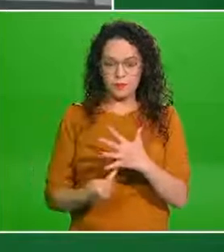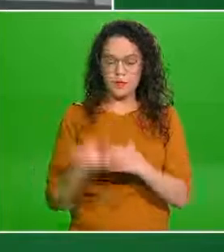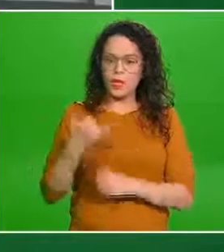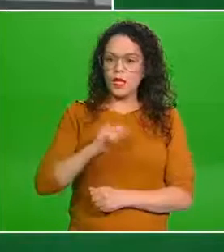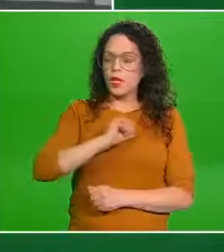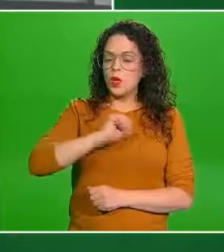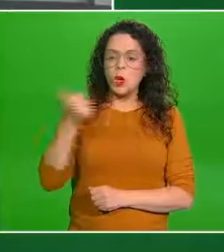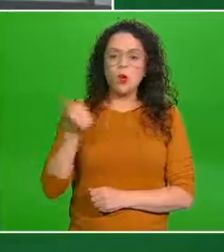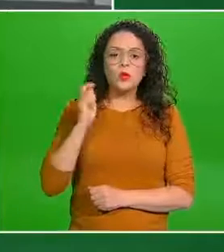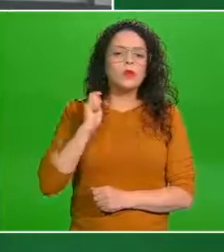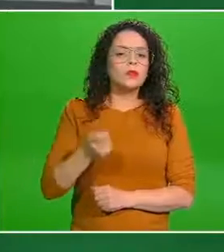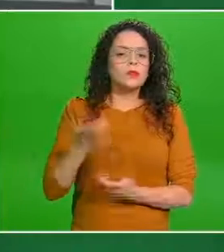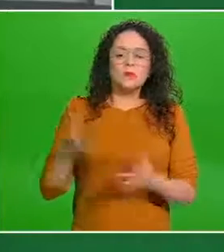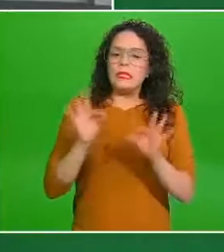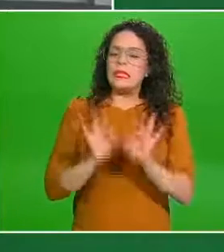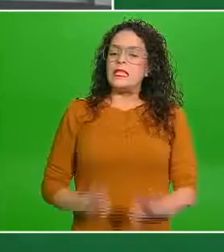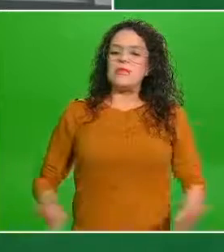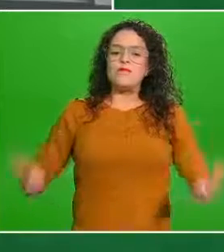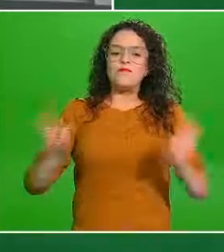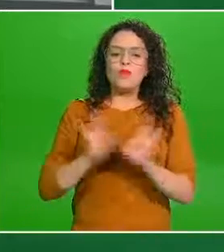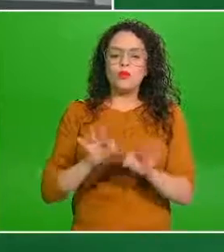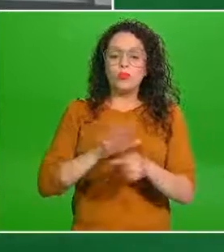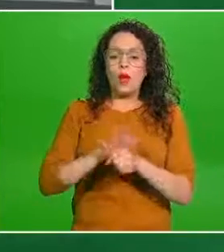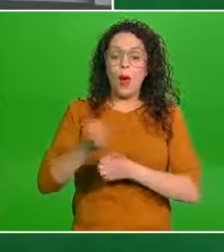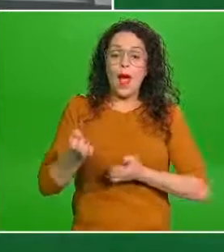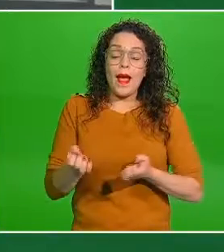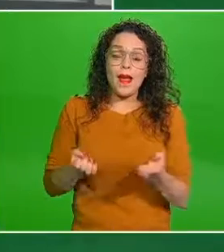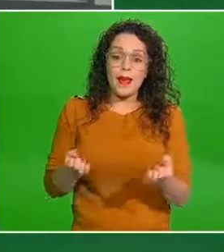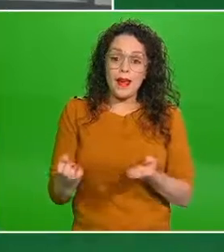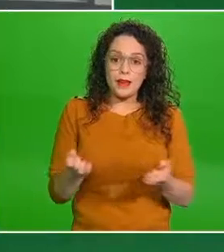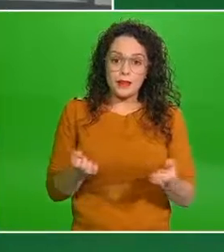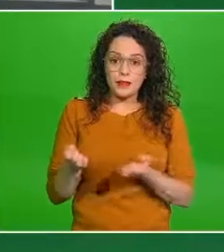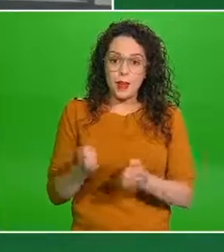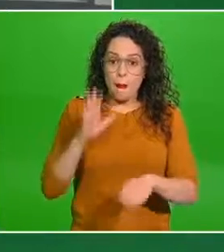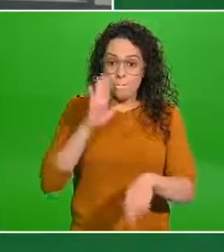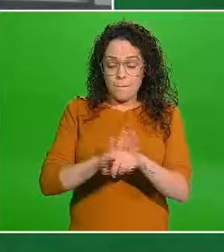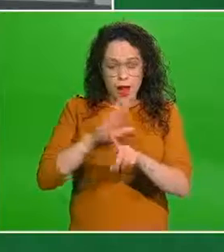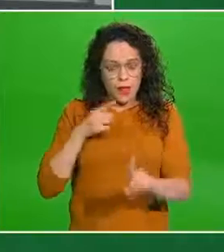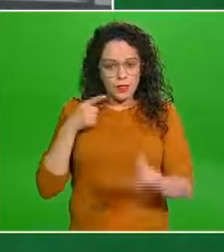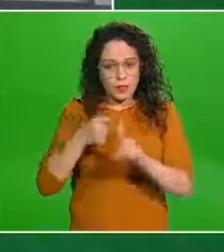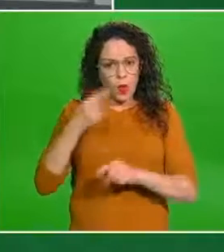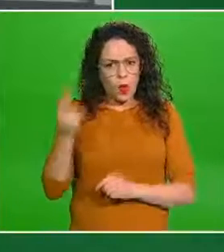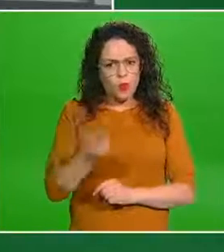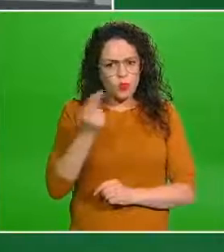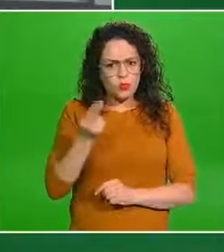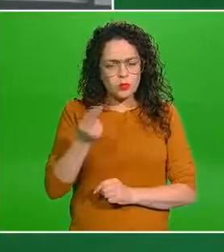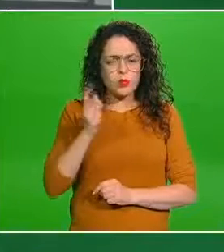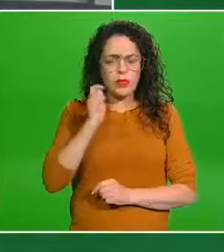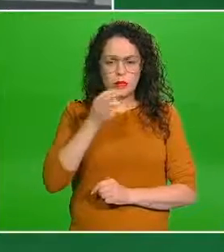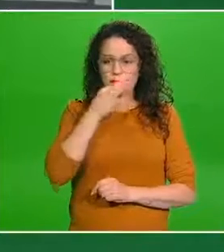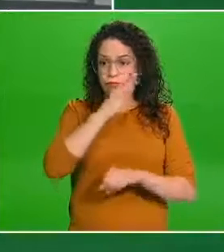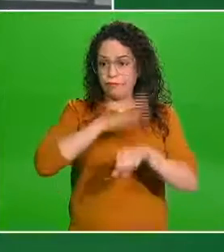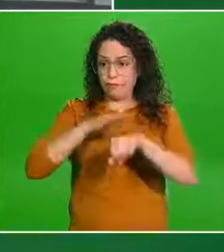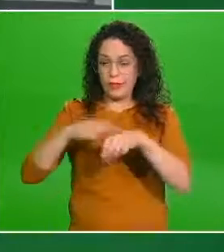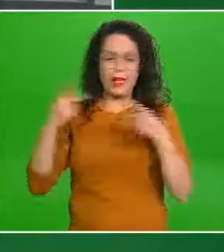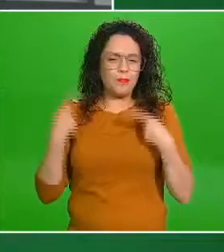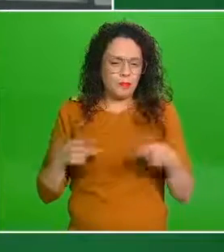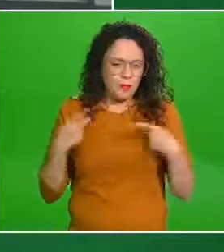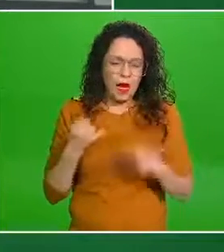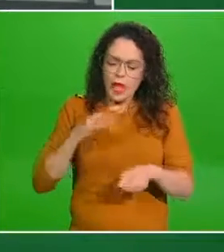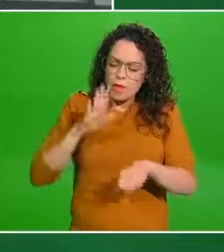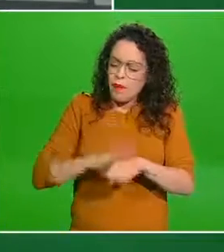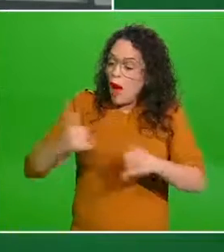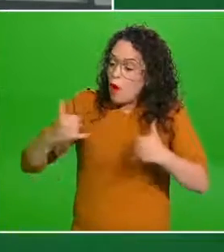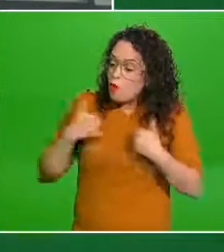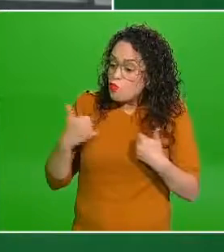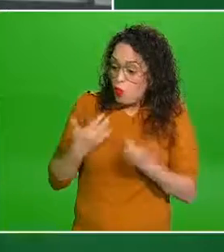que es realmente importantísimo, que es la actividad física, particularmente usted ya como un mensaje a la población, sobre todo a la población